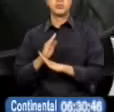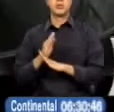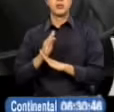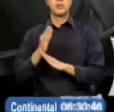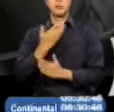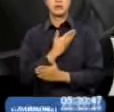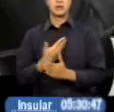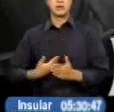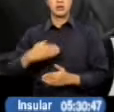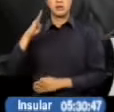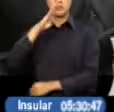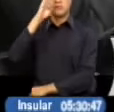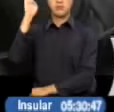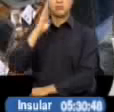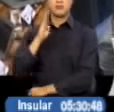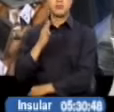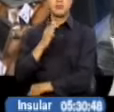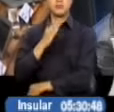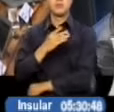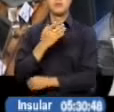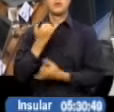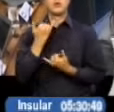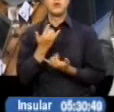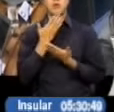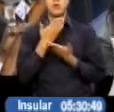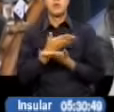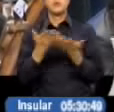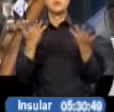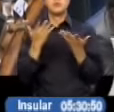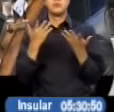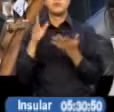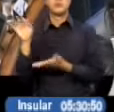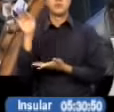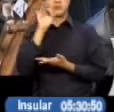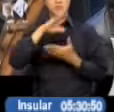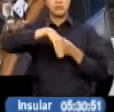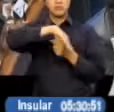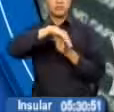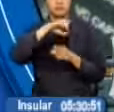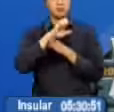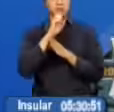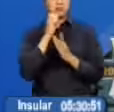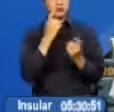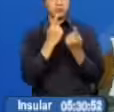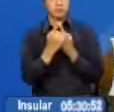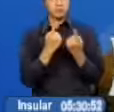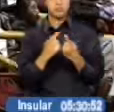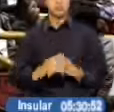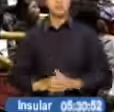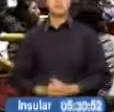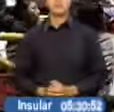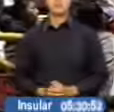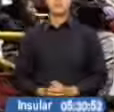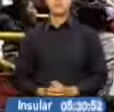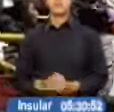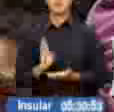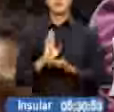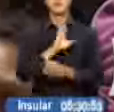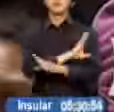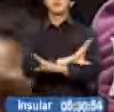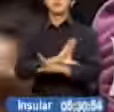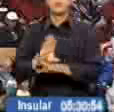de dilma rousseff en la cancillería llamó a consulta al jefe de la misión diplomática en ese país y el seguro social